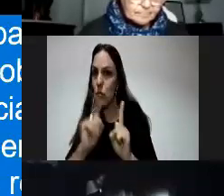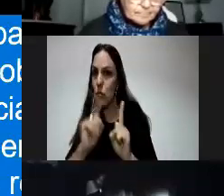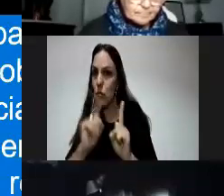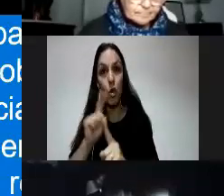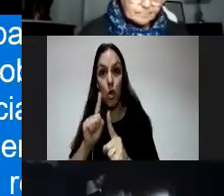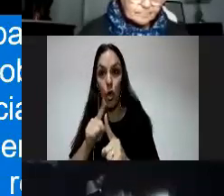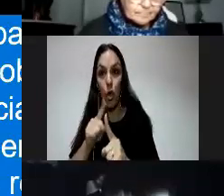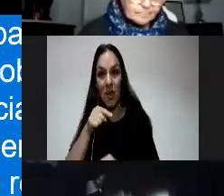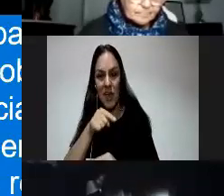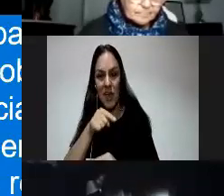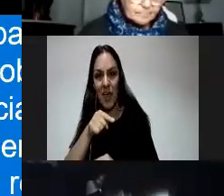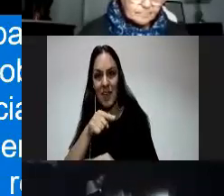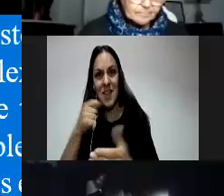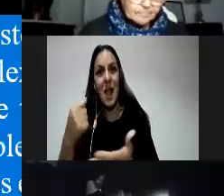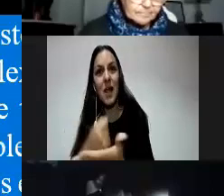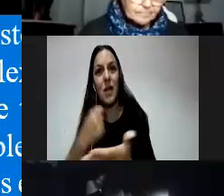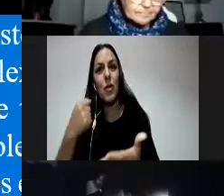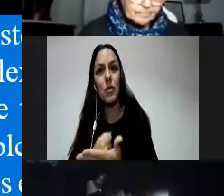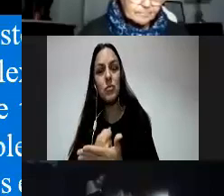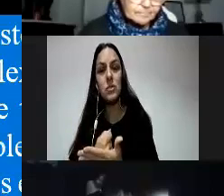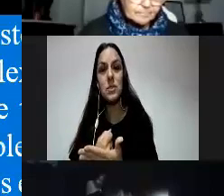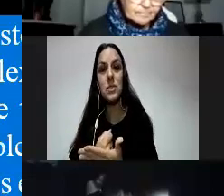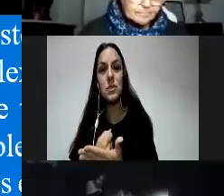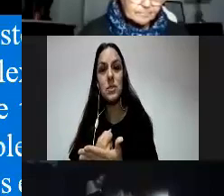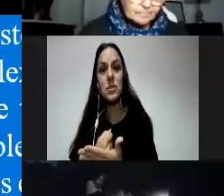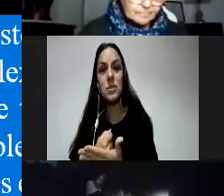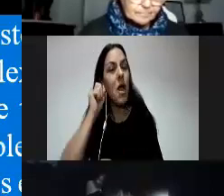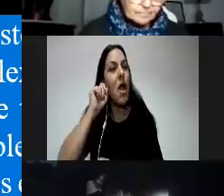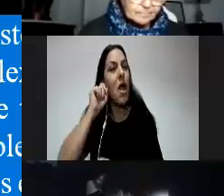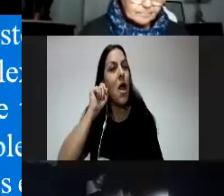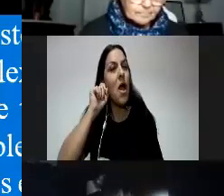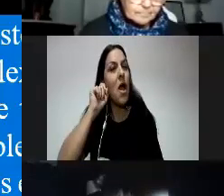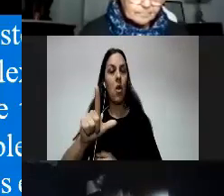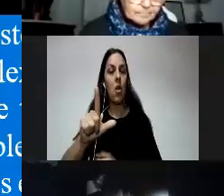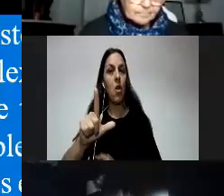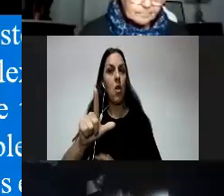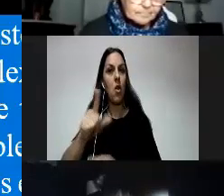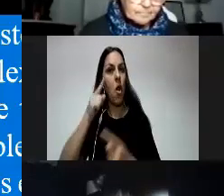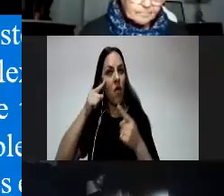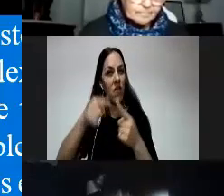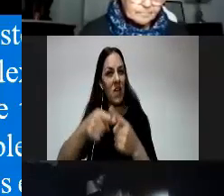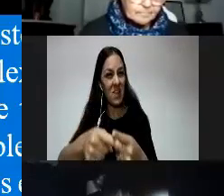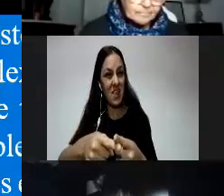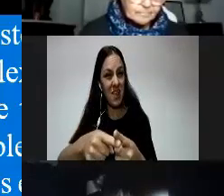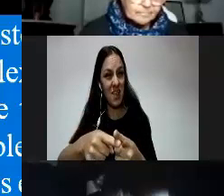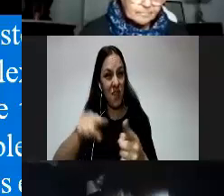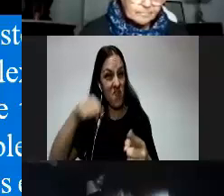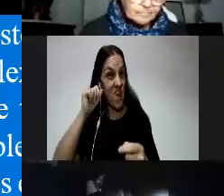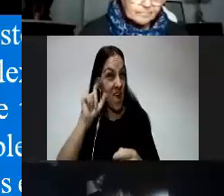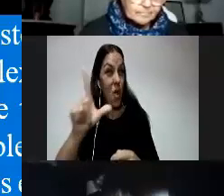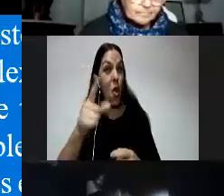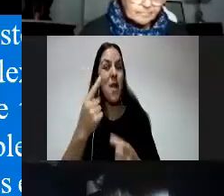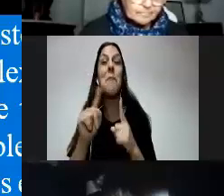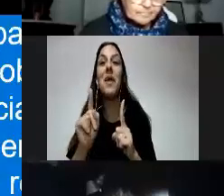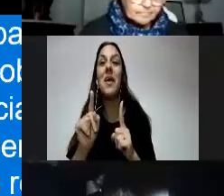estamos planteando el tema de lograr el objetivo, pero no desde